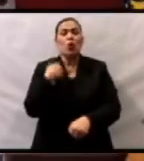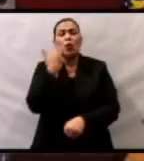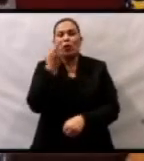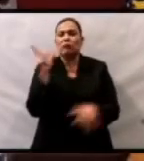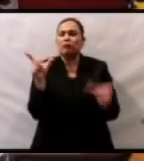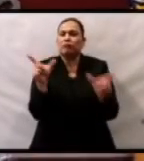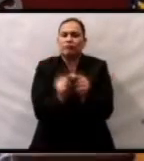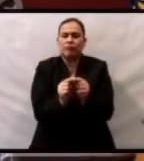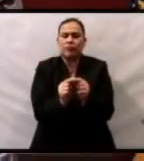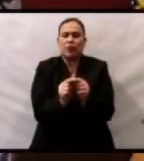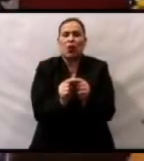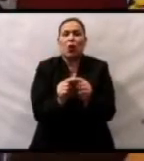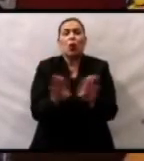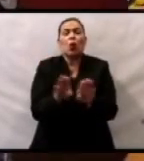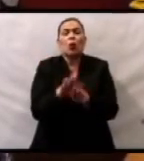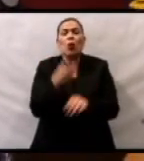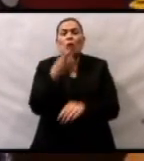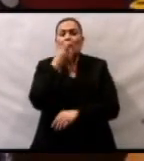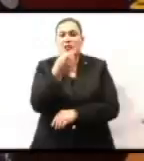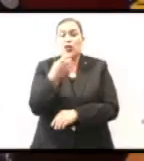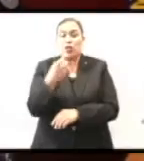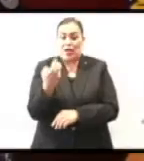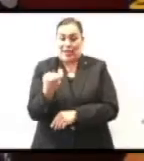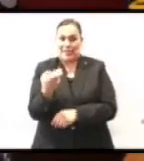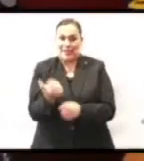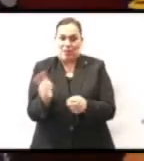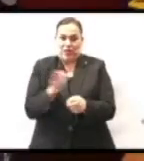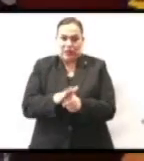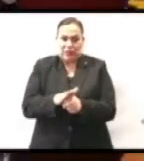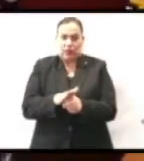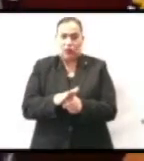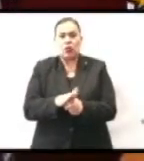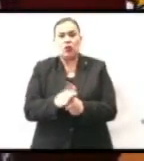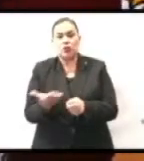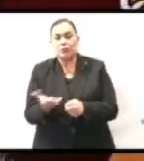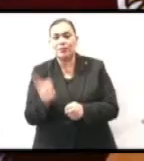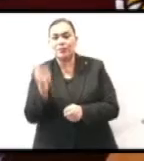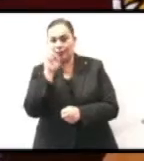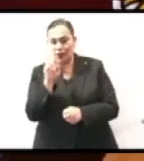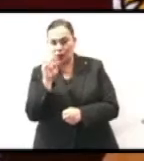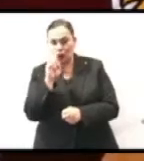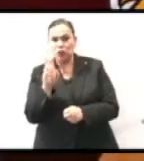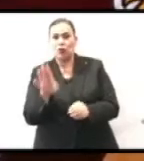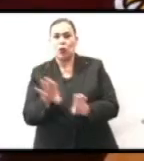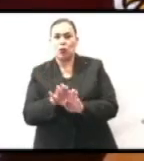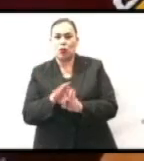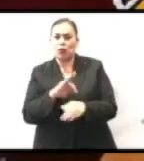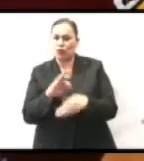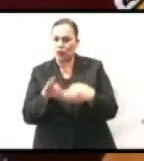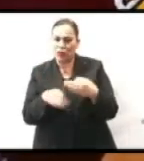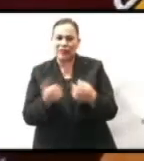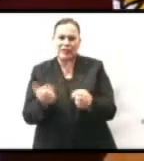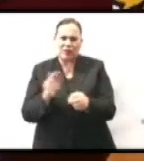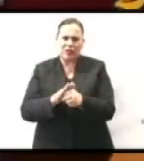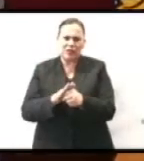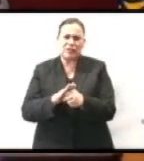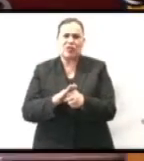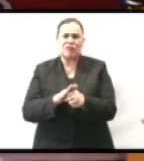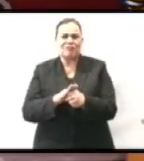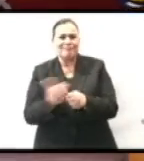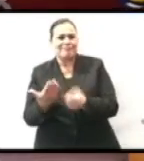en la administración se vio y evidentemente todas estas administraciones que nos ha